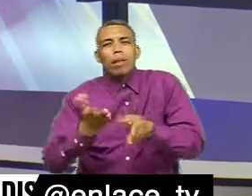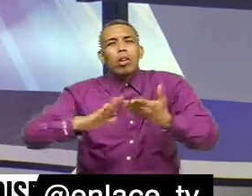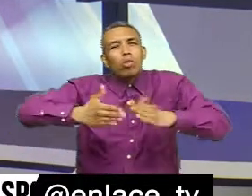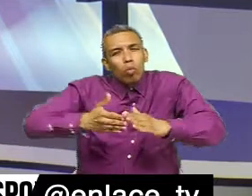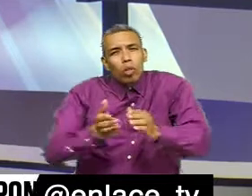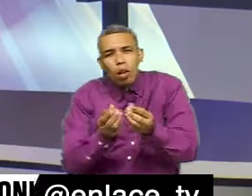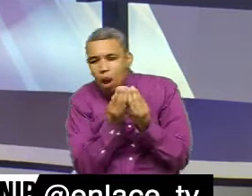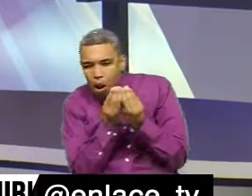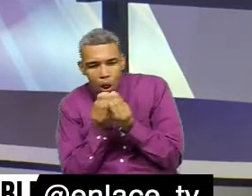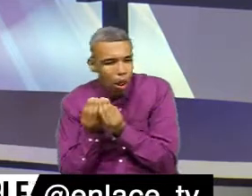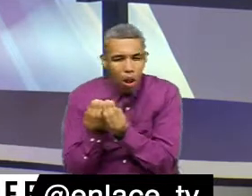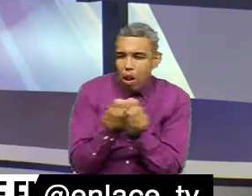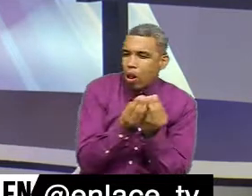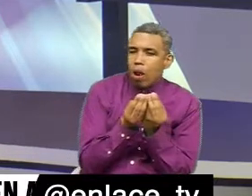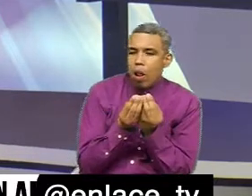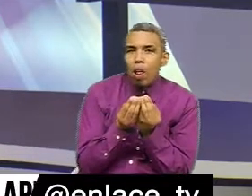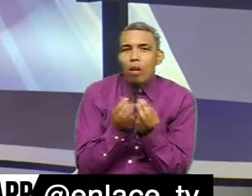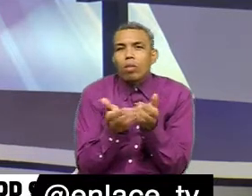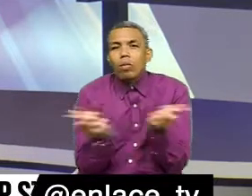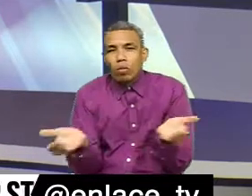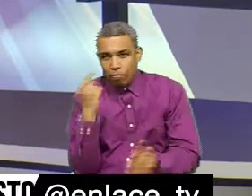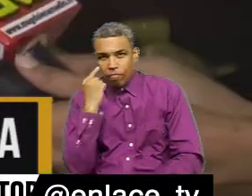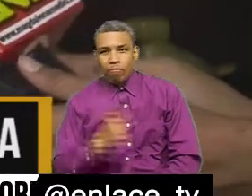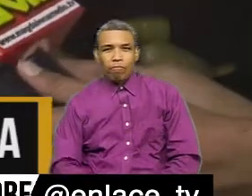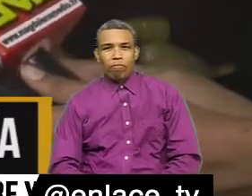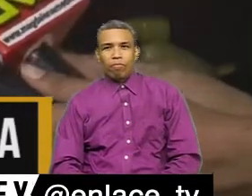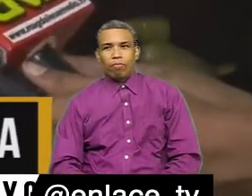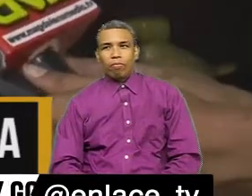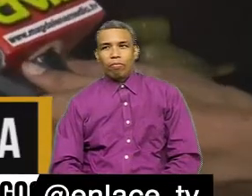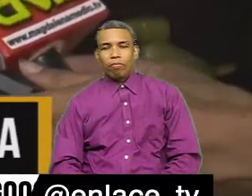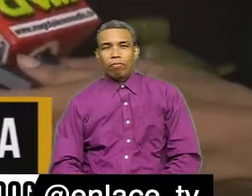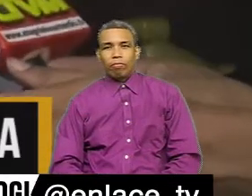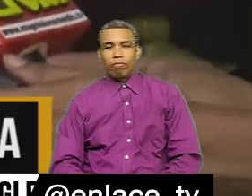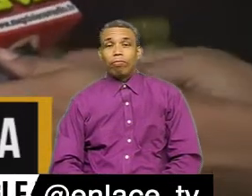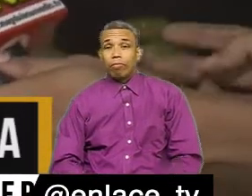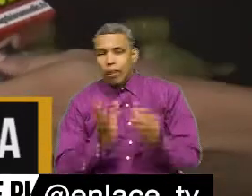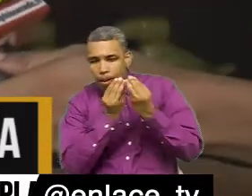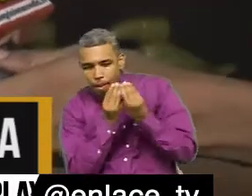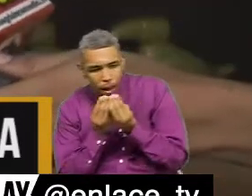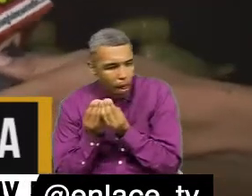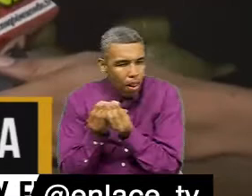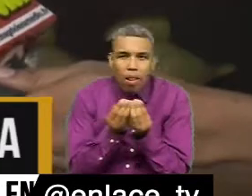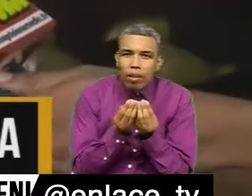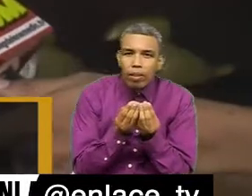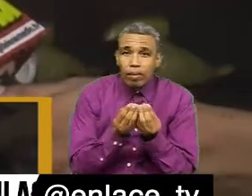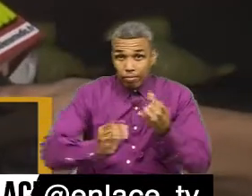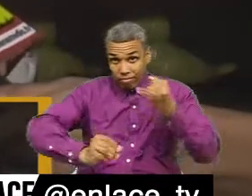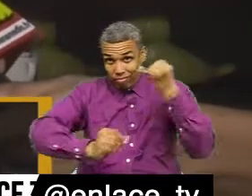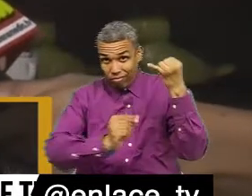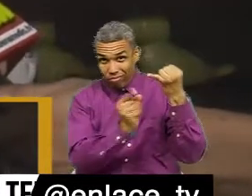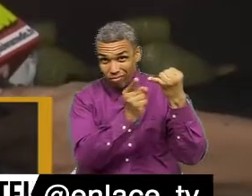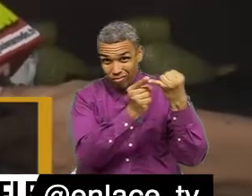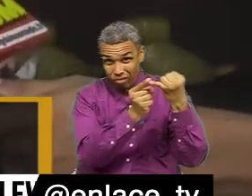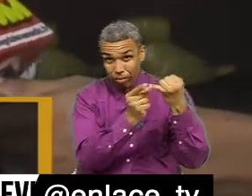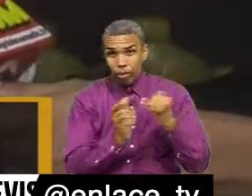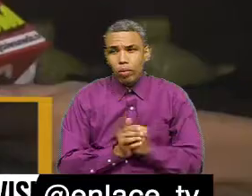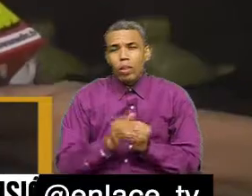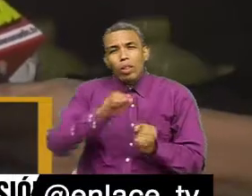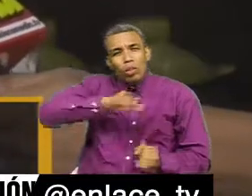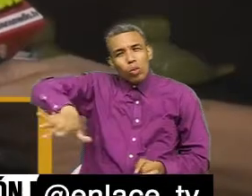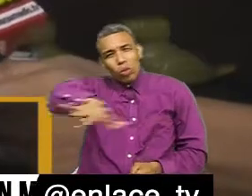por la alcaldesa encargada Mayerly Ulloque. Un primer punto fundamental fue un balance de la seguridad en todo el municipio de